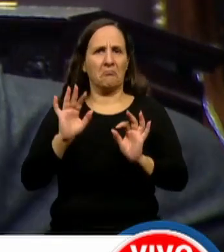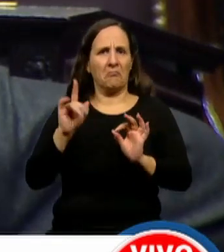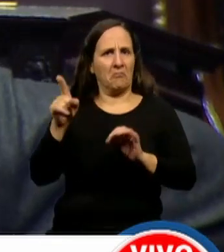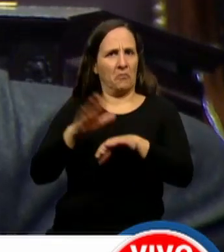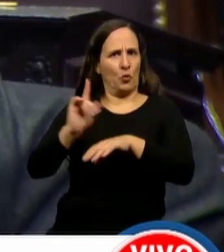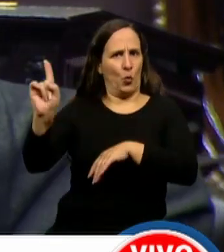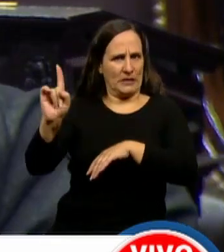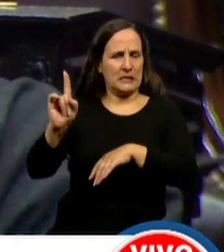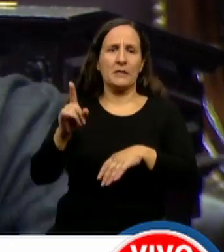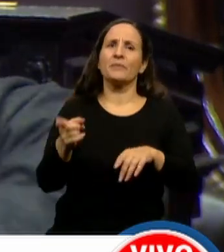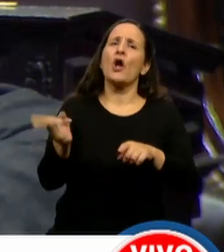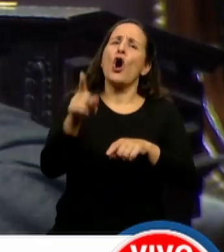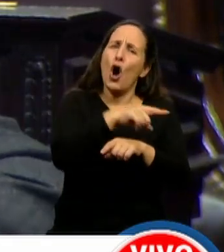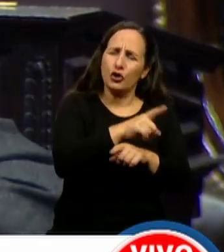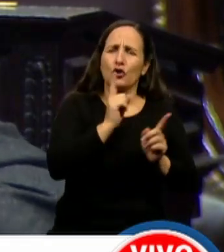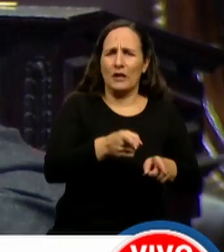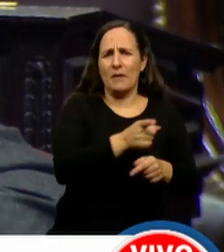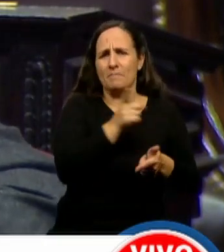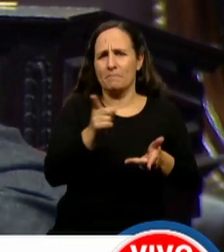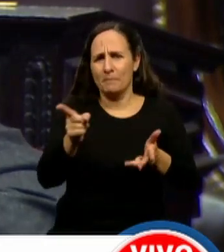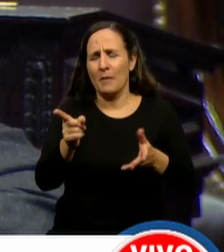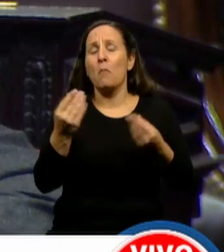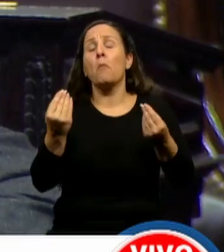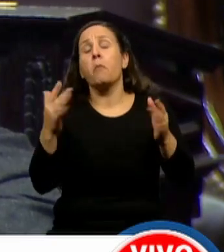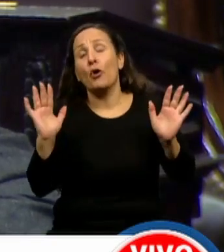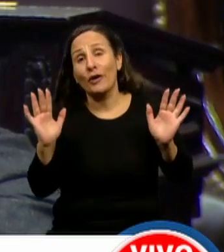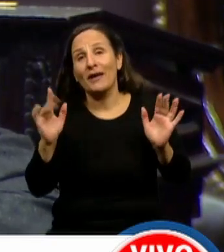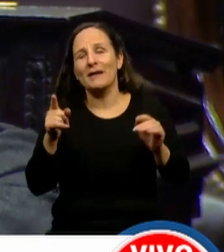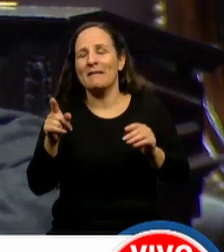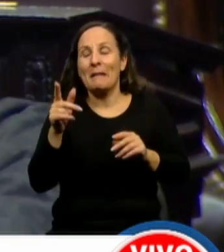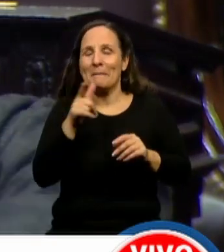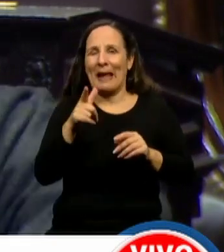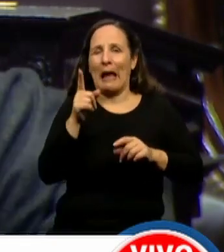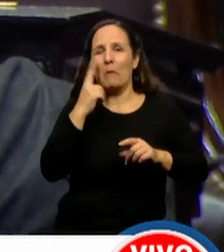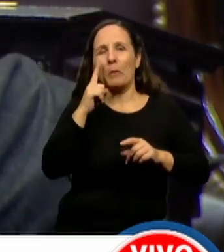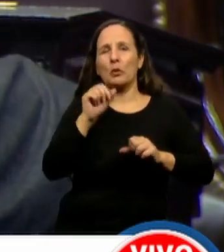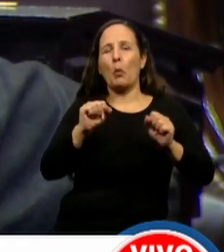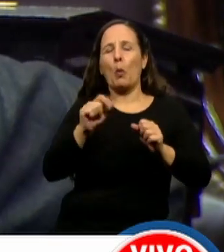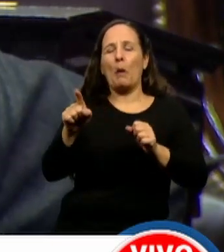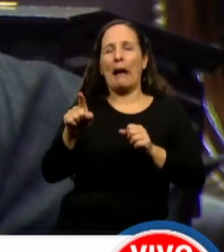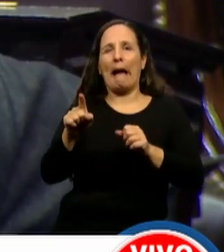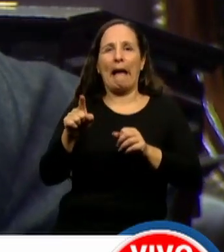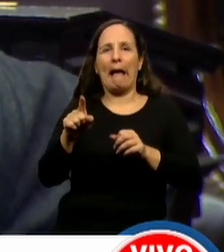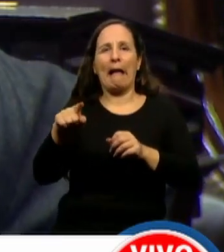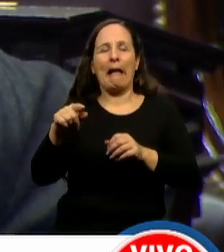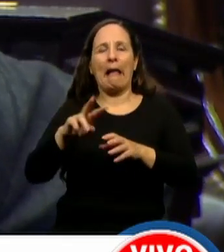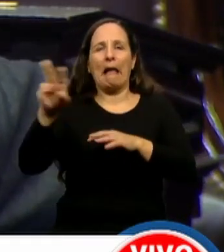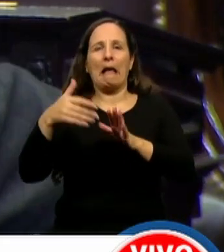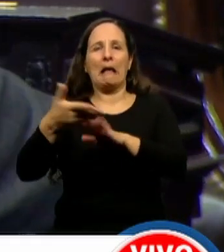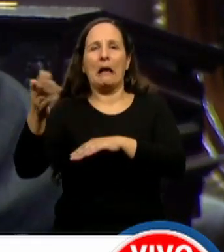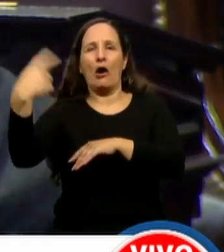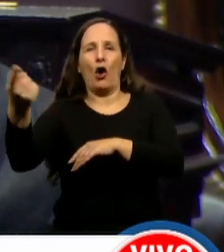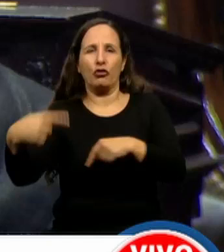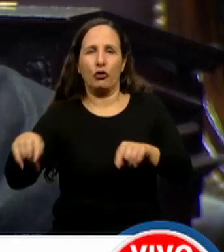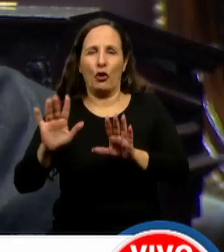por otro sin sentencia firme porque tal vez había que correrlo de la cancha. Barisco se murió denunciando que había sido